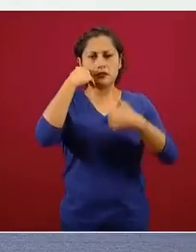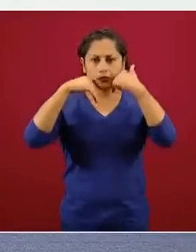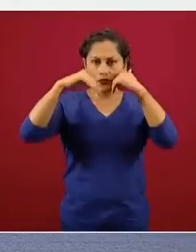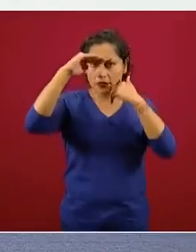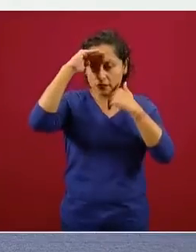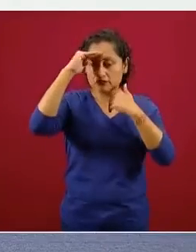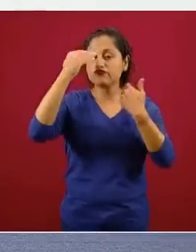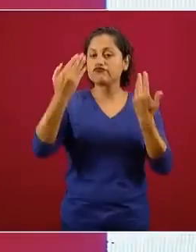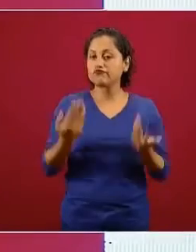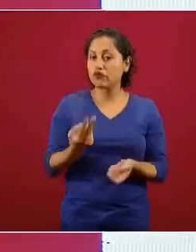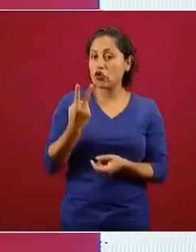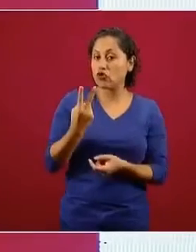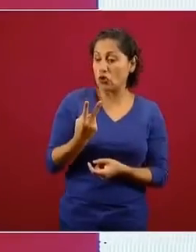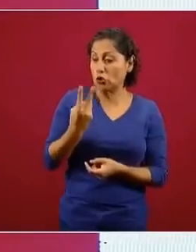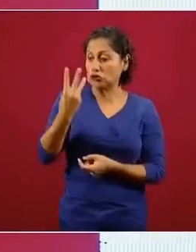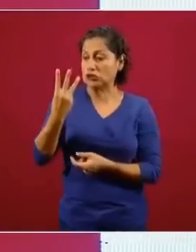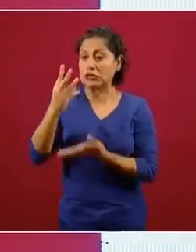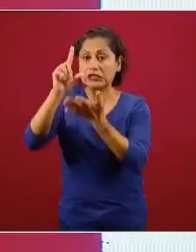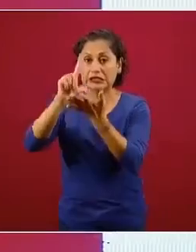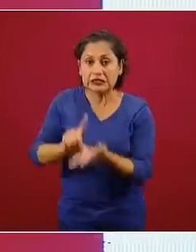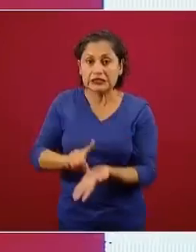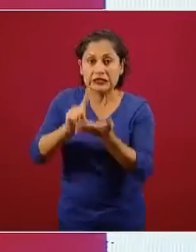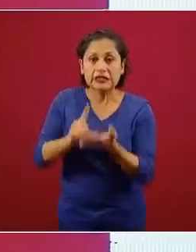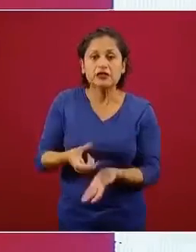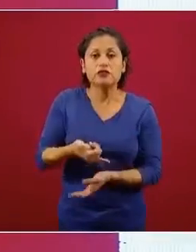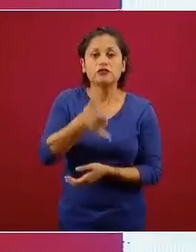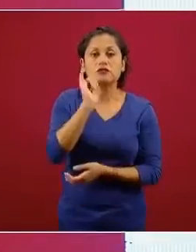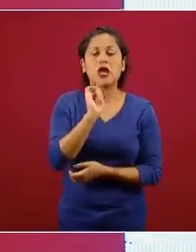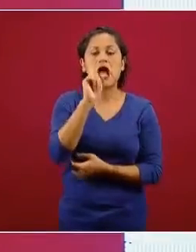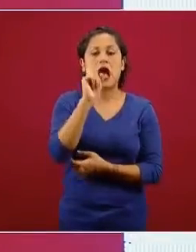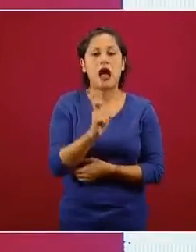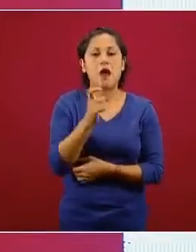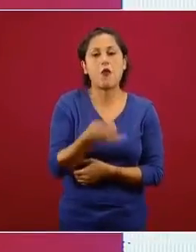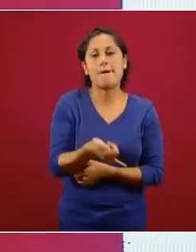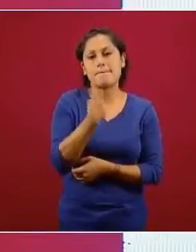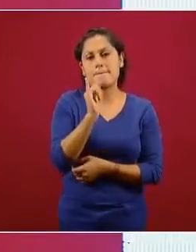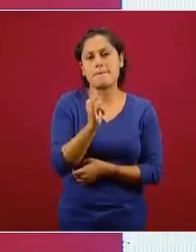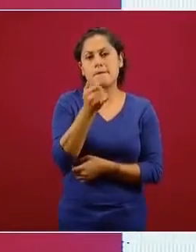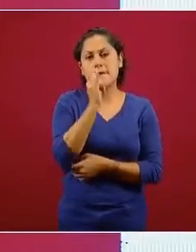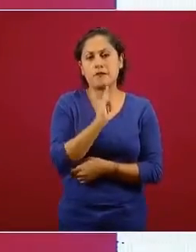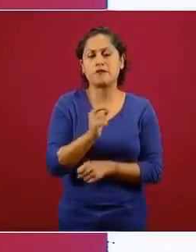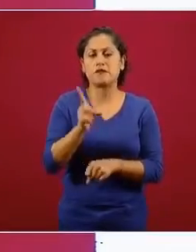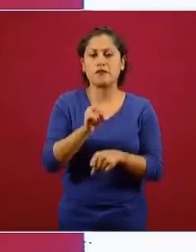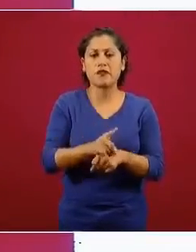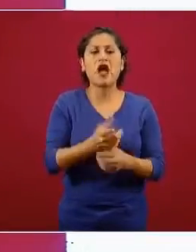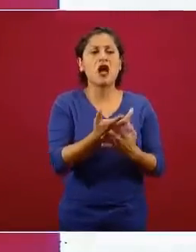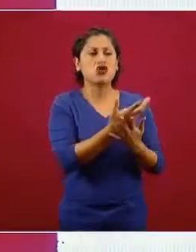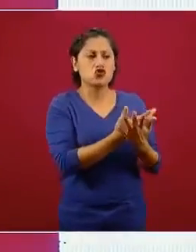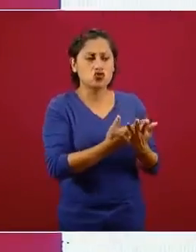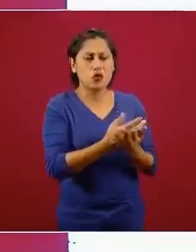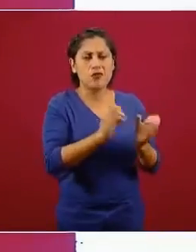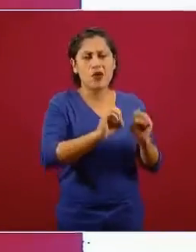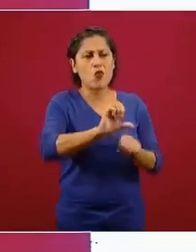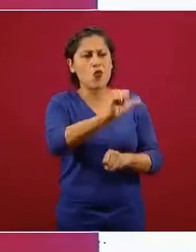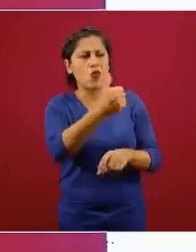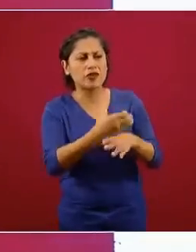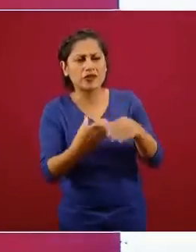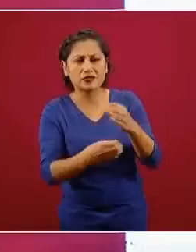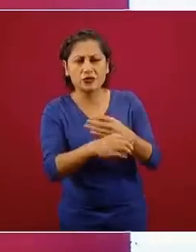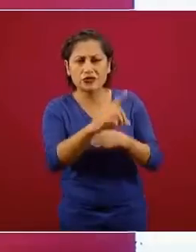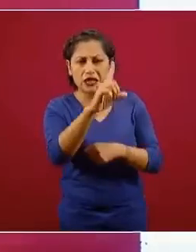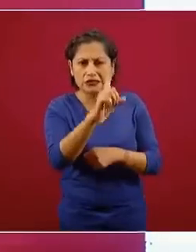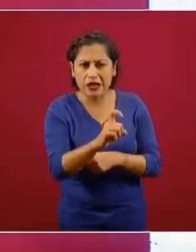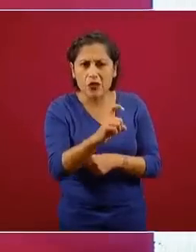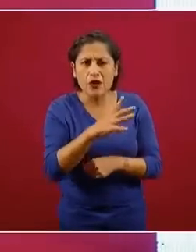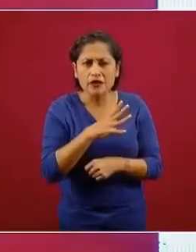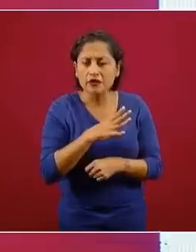3 litros de agua libre al día, independientemente de que se coma sopa o se tomen otras fuentes de líquido en las